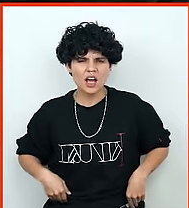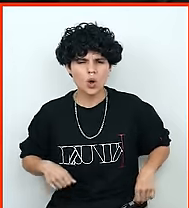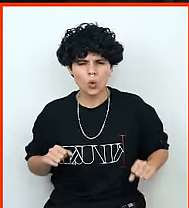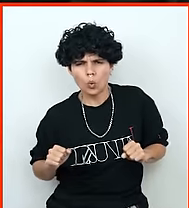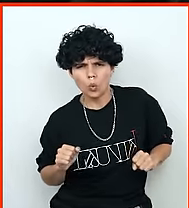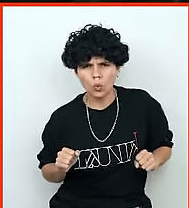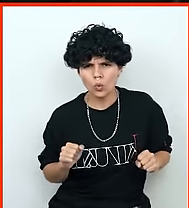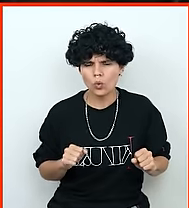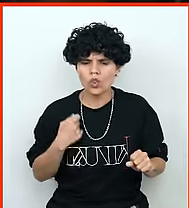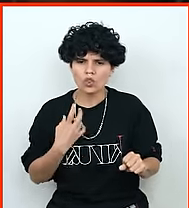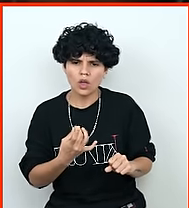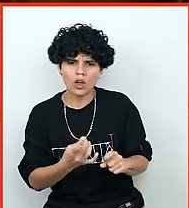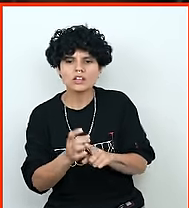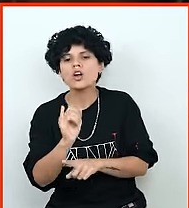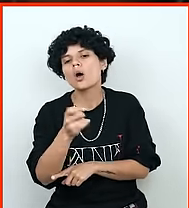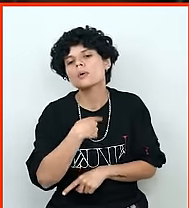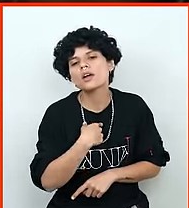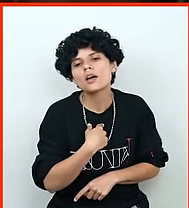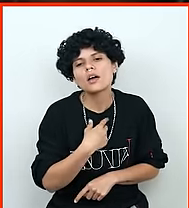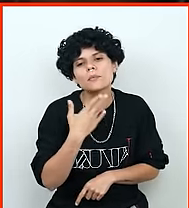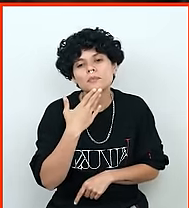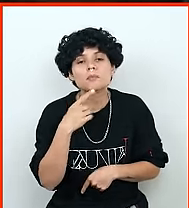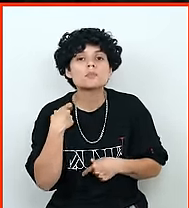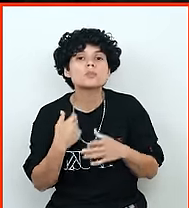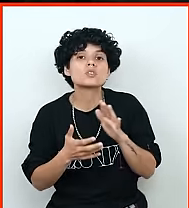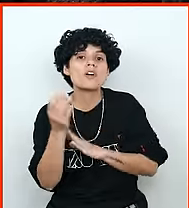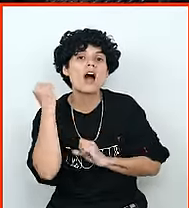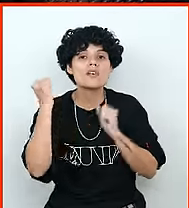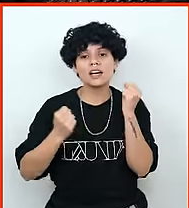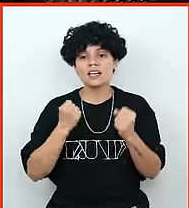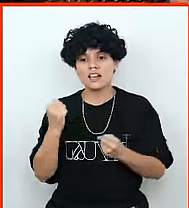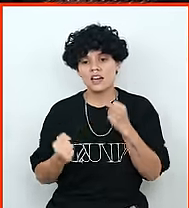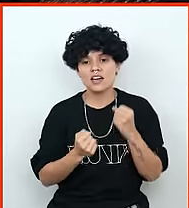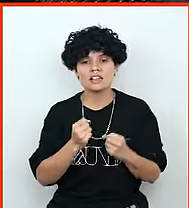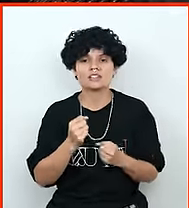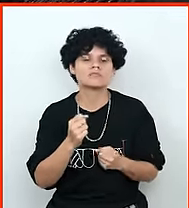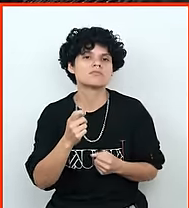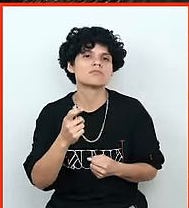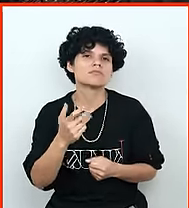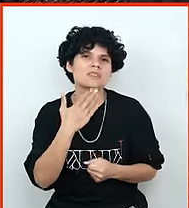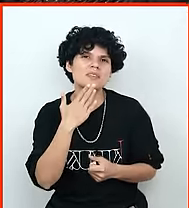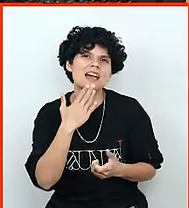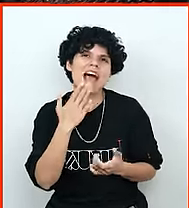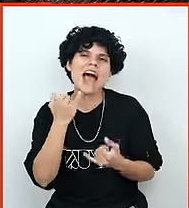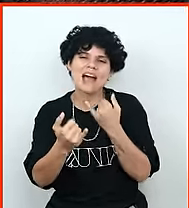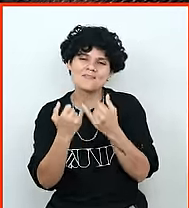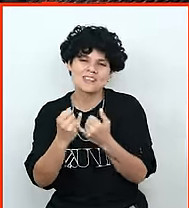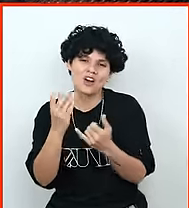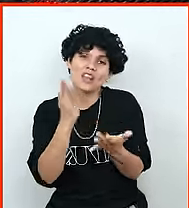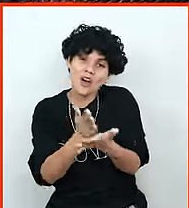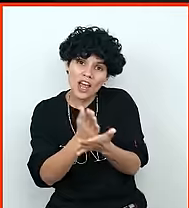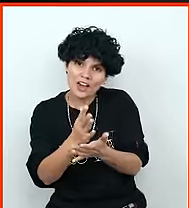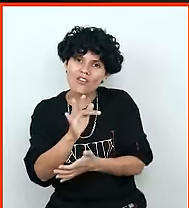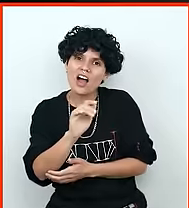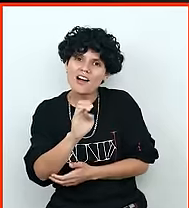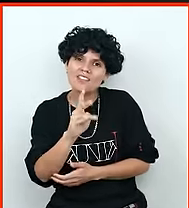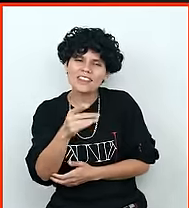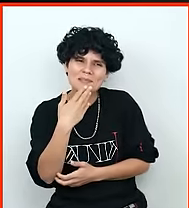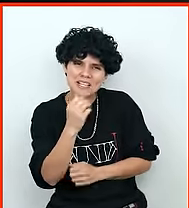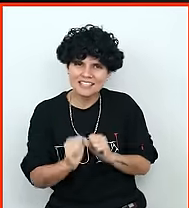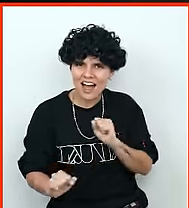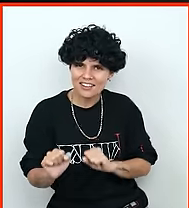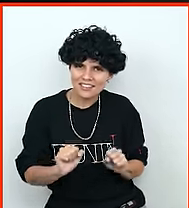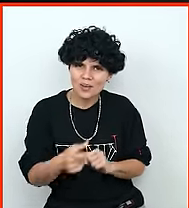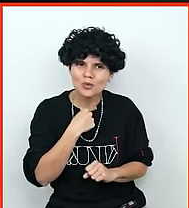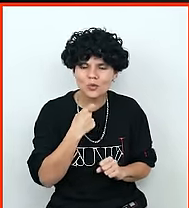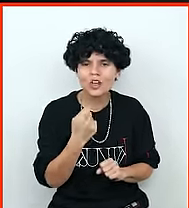Sí, no, totalmente. Pero es que yo tengo. Me gusta mucho salir con. Cuando salgo a bailar con. bueno, mi gran amigo, que es mi amigo de colegio, el Fabi, que también